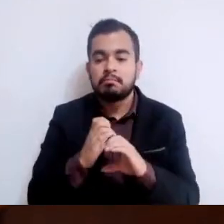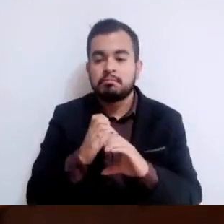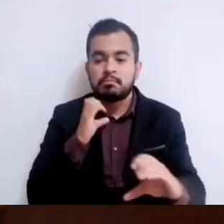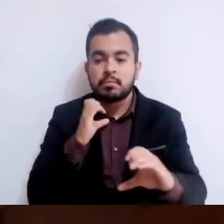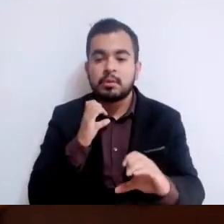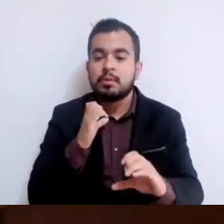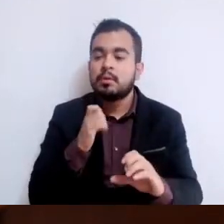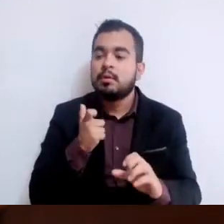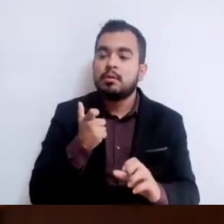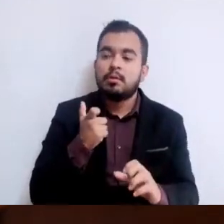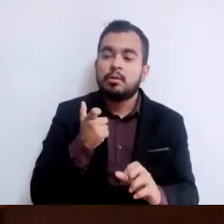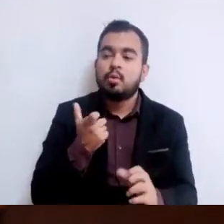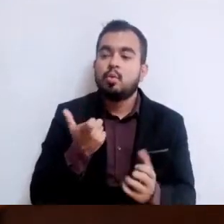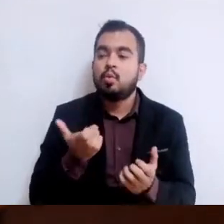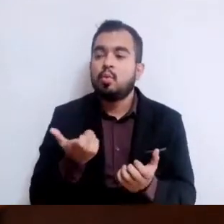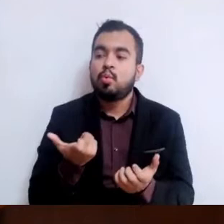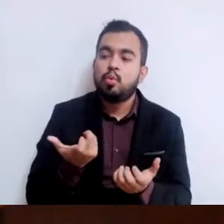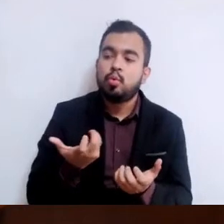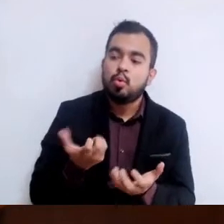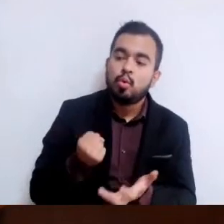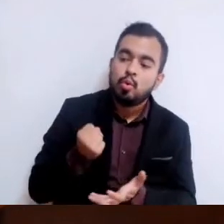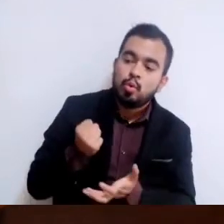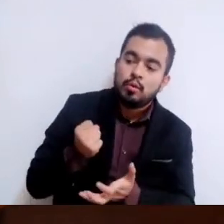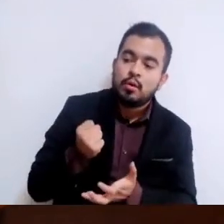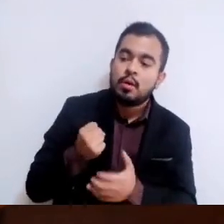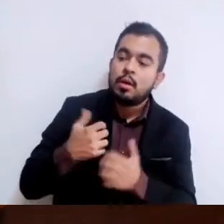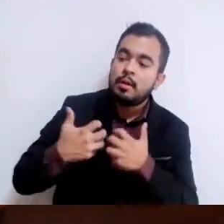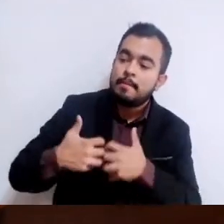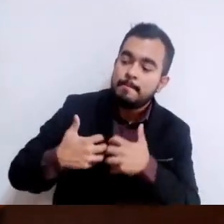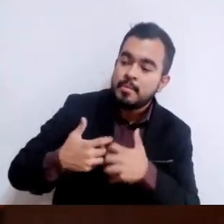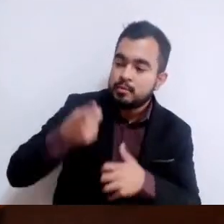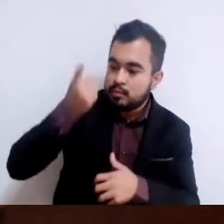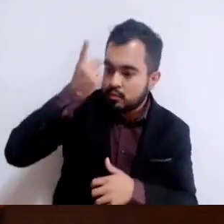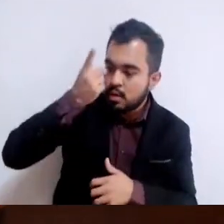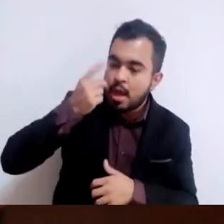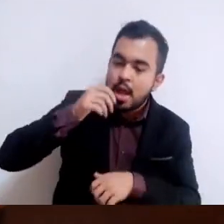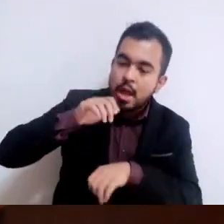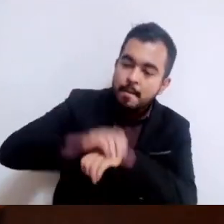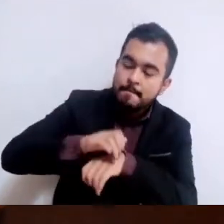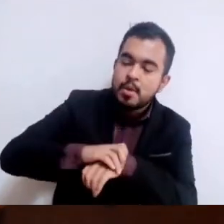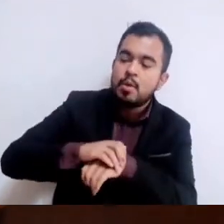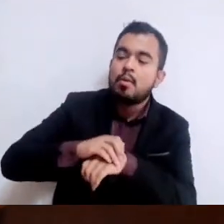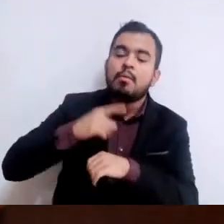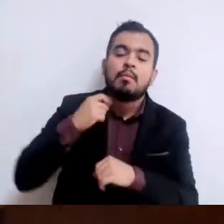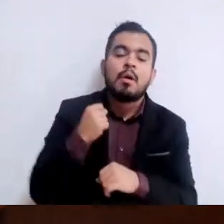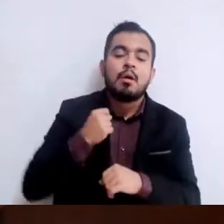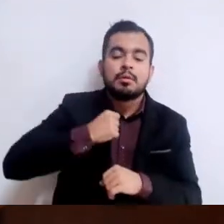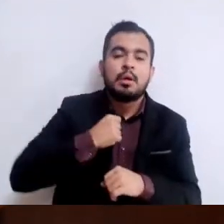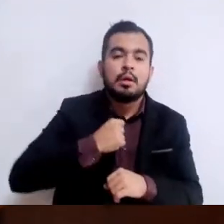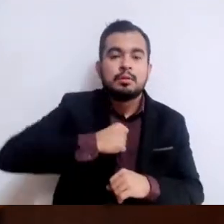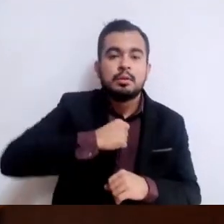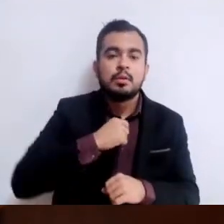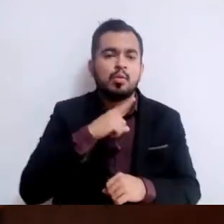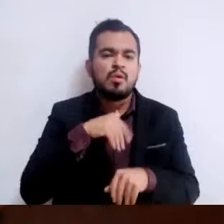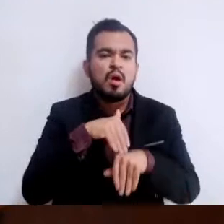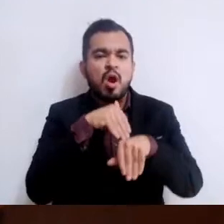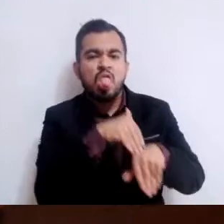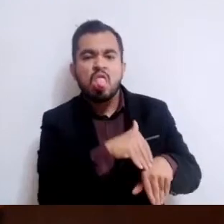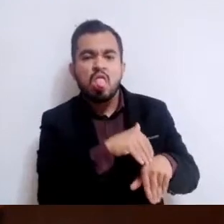concesiones a empresarios amigos, a cuates, antes que hacer cumplir su mandato constitucional.